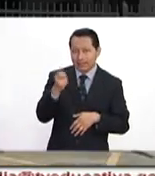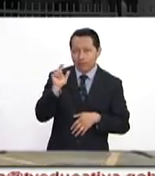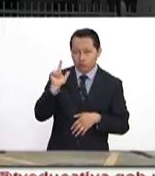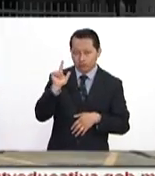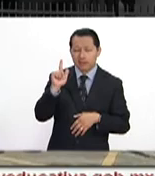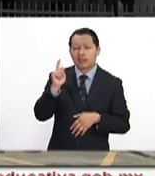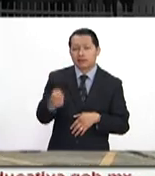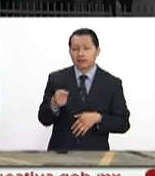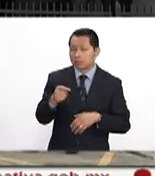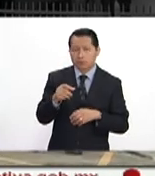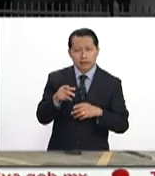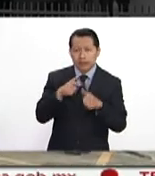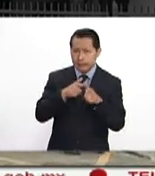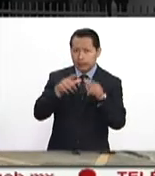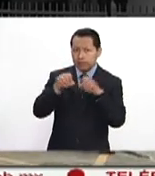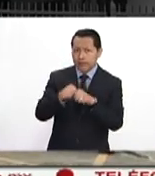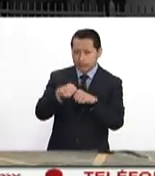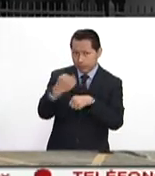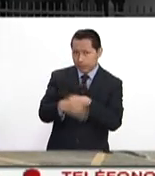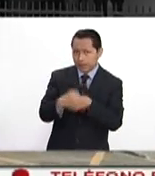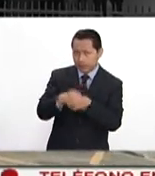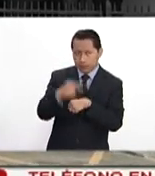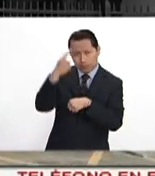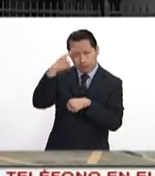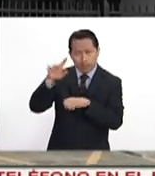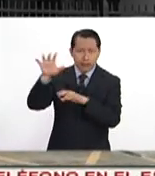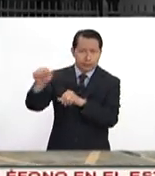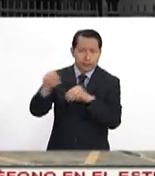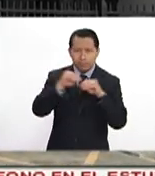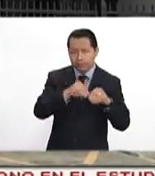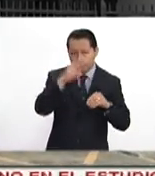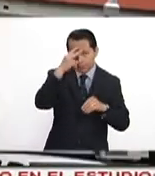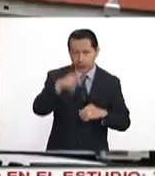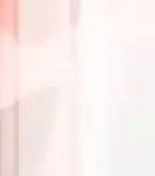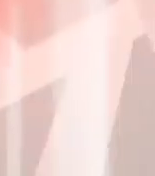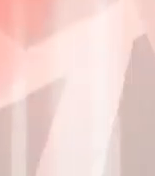afecta la detención provisional con fines de extradición a México.